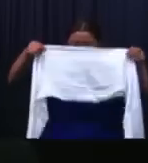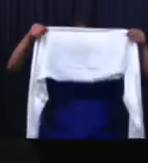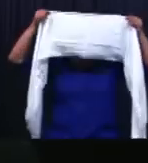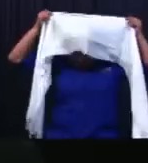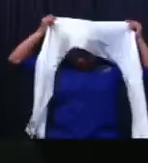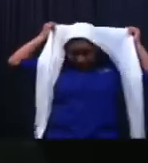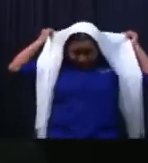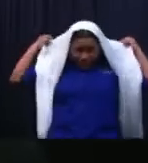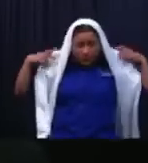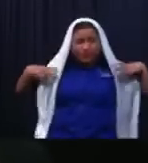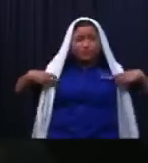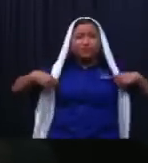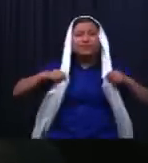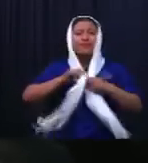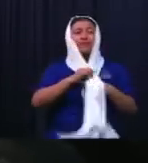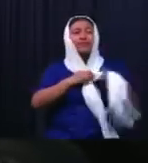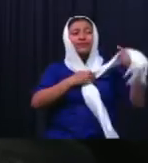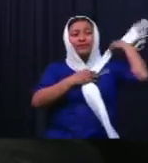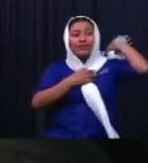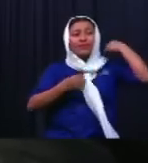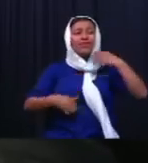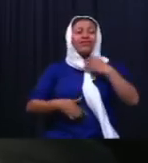Nuestro pastor, si nos ayuda también.